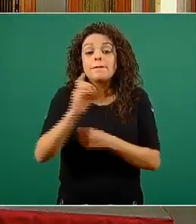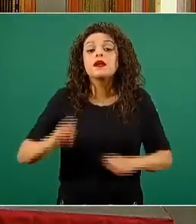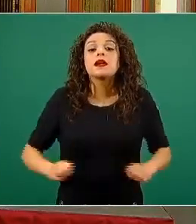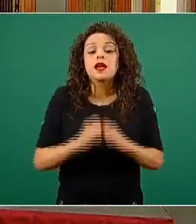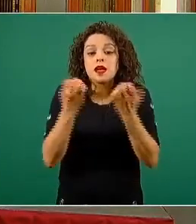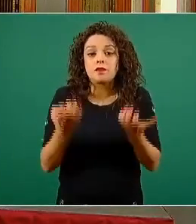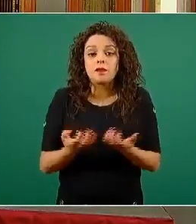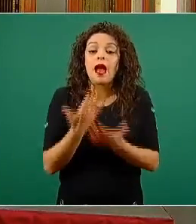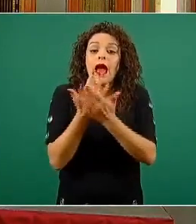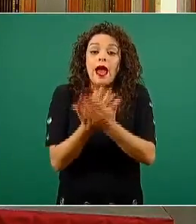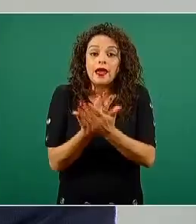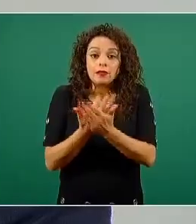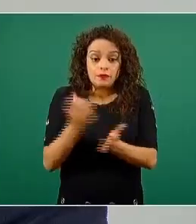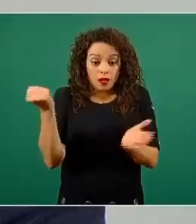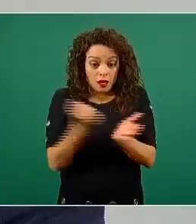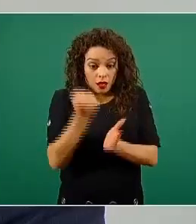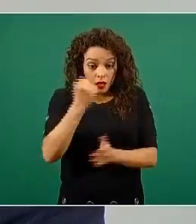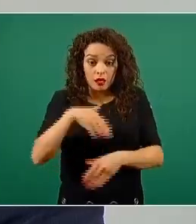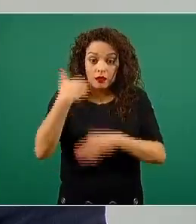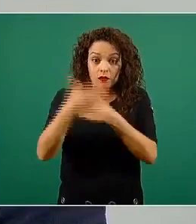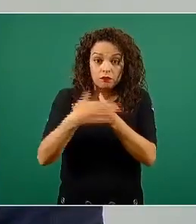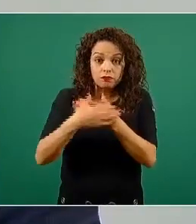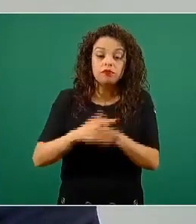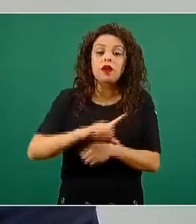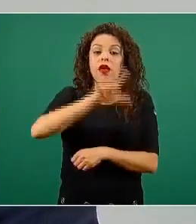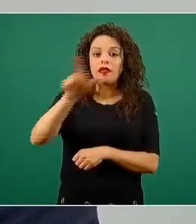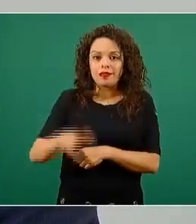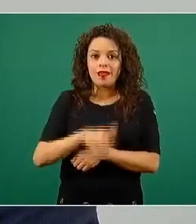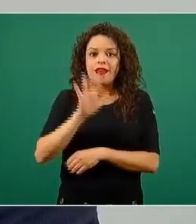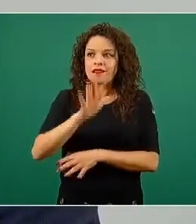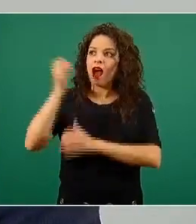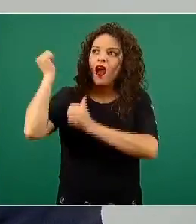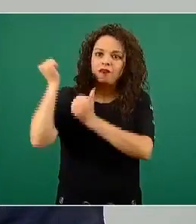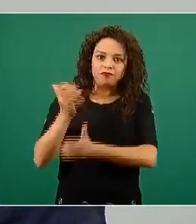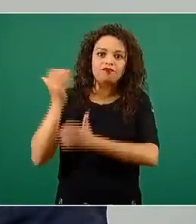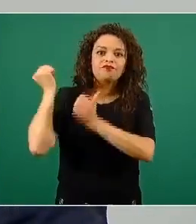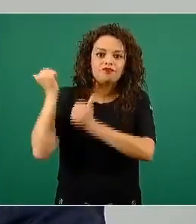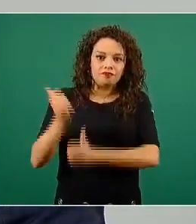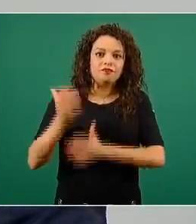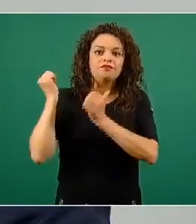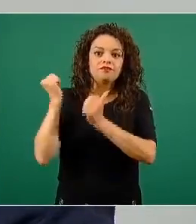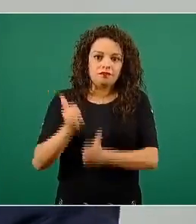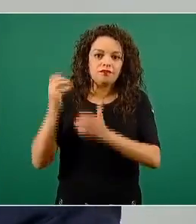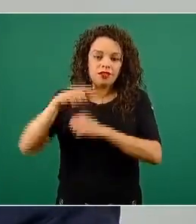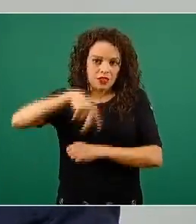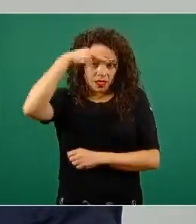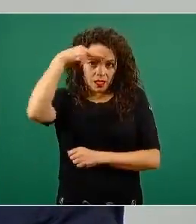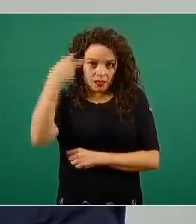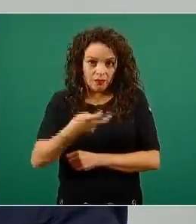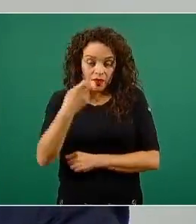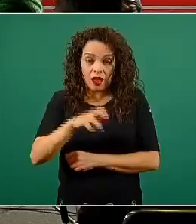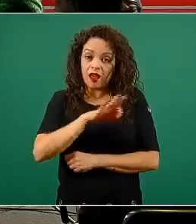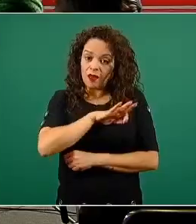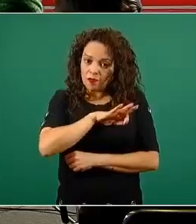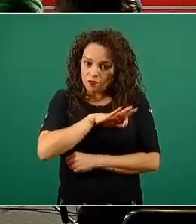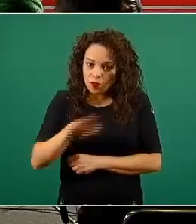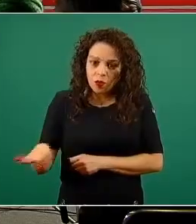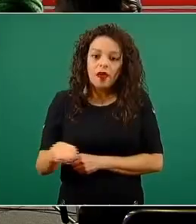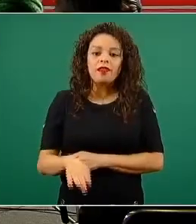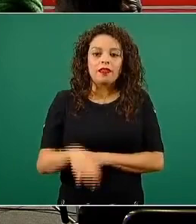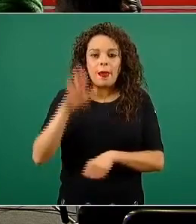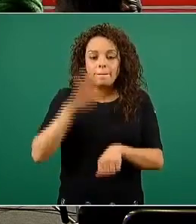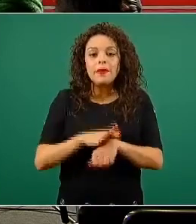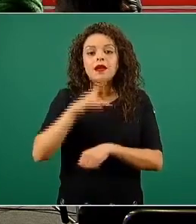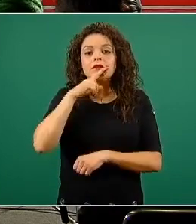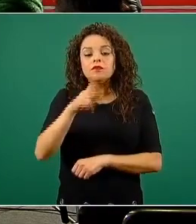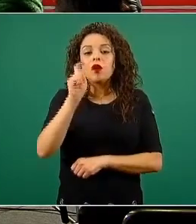ser autorizadas y eventualmente van a empezar a entrar, a llegar al país, y con eso van a poder alimentar este plan